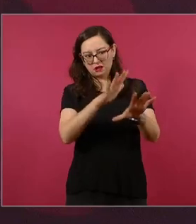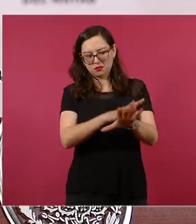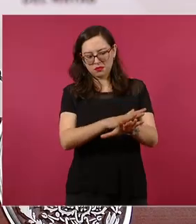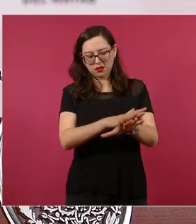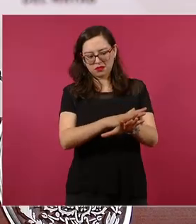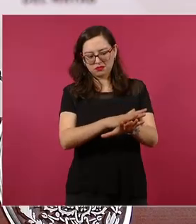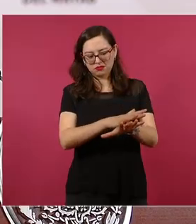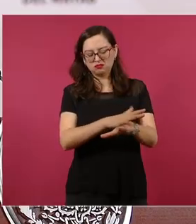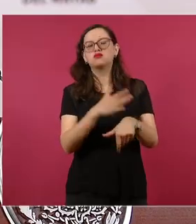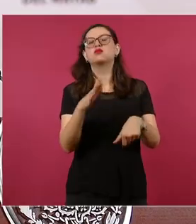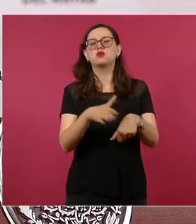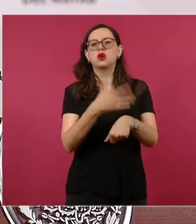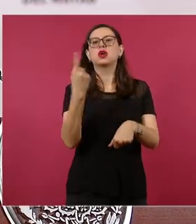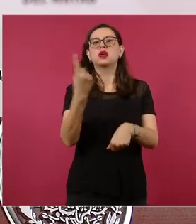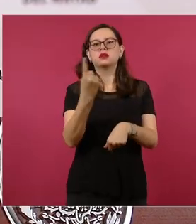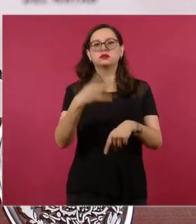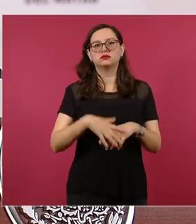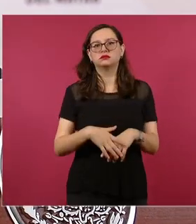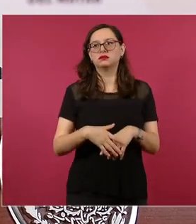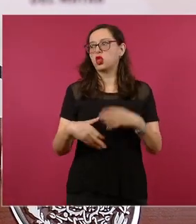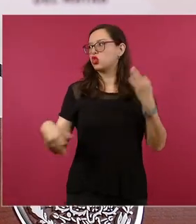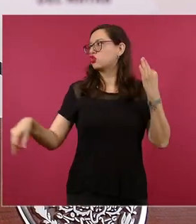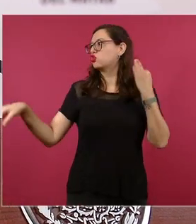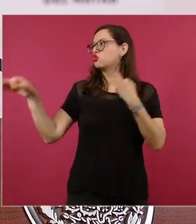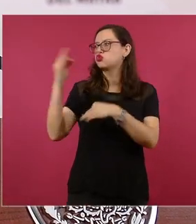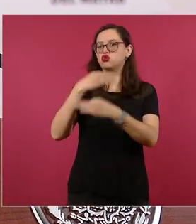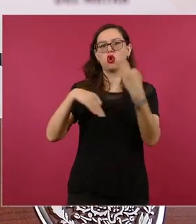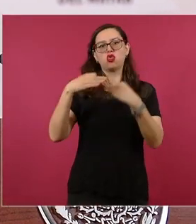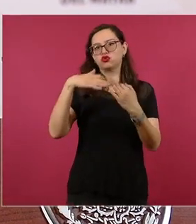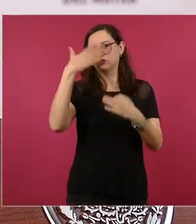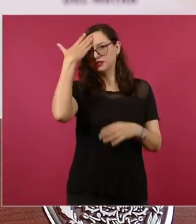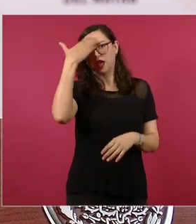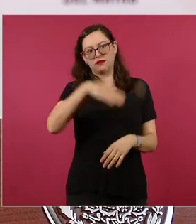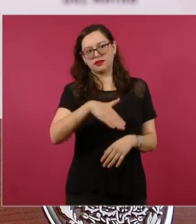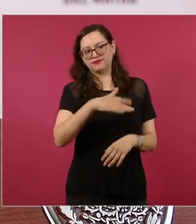se necesita una reforma en el Poder Judicial,